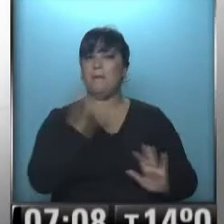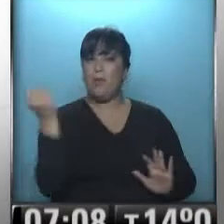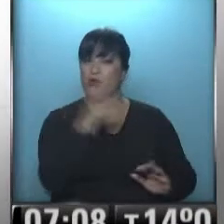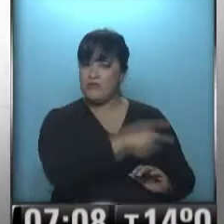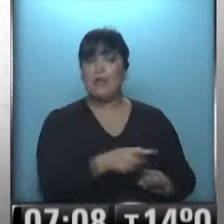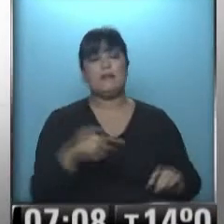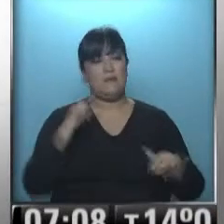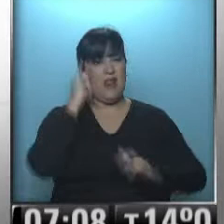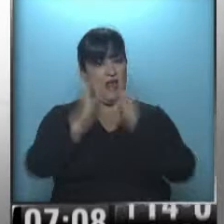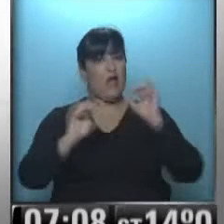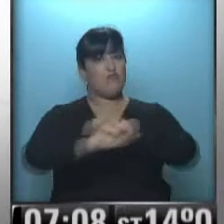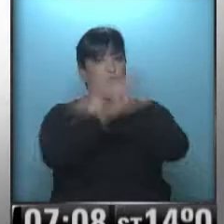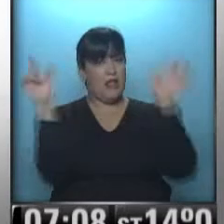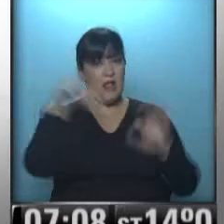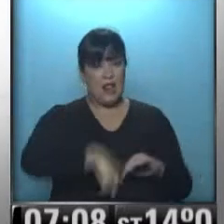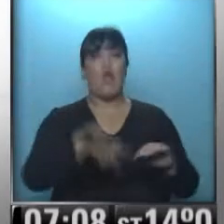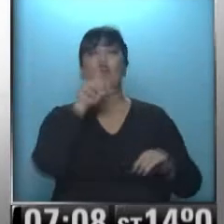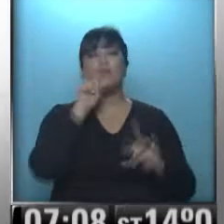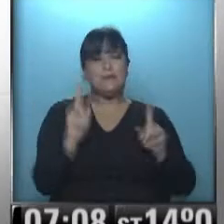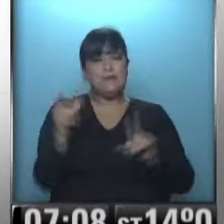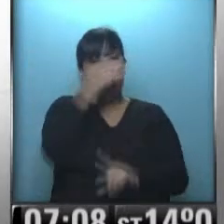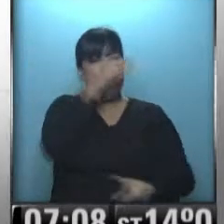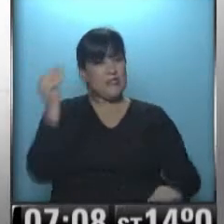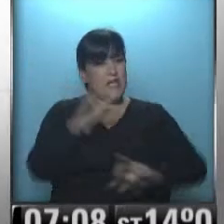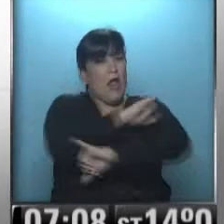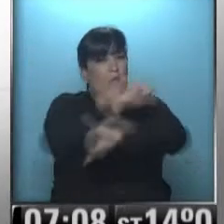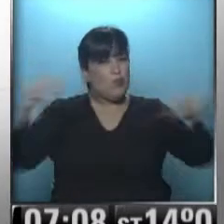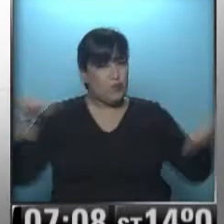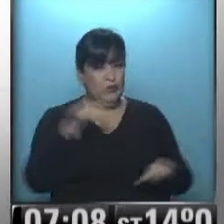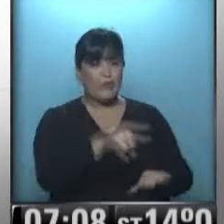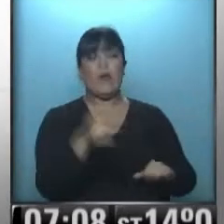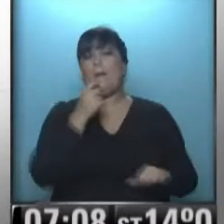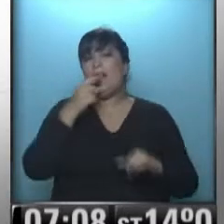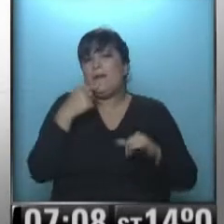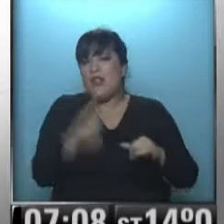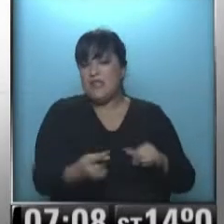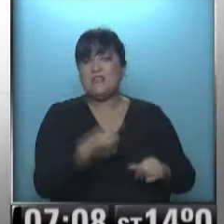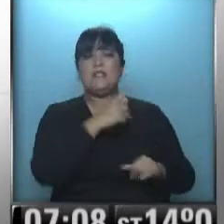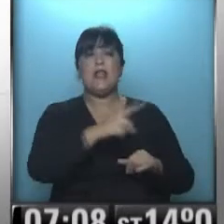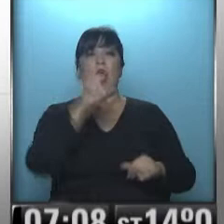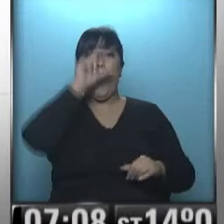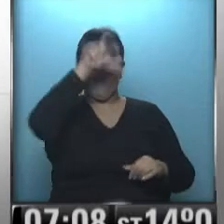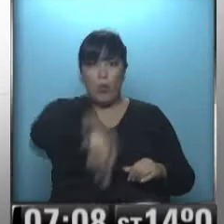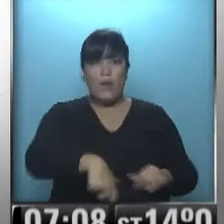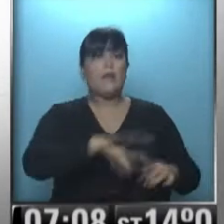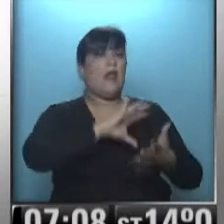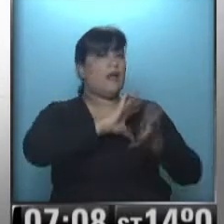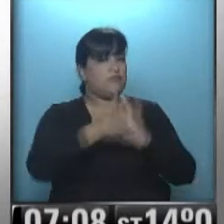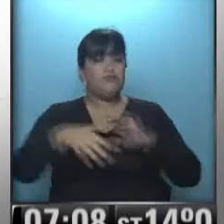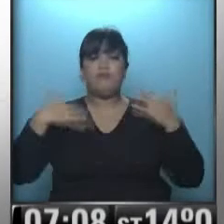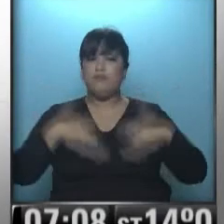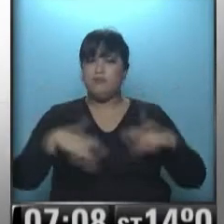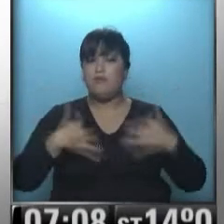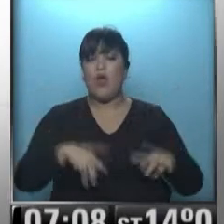como para destacar en la mañana de hoy, de los tweets que llevó adelante la presidenta de la Nación, que, por ejemplo, dijo: buitres con turbinas, buitres locales,